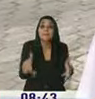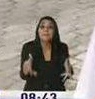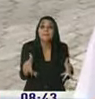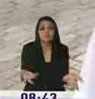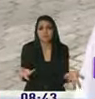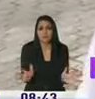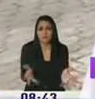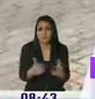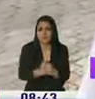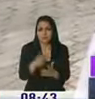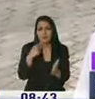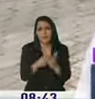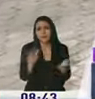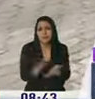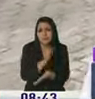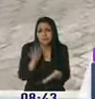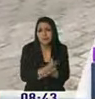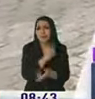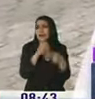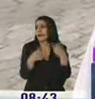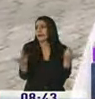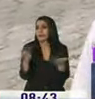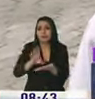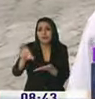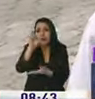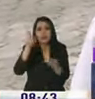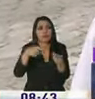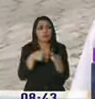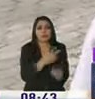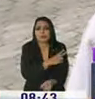que se va a poner en escuelas, universidades,